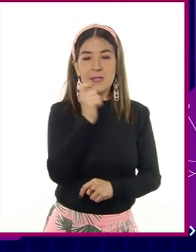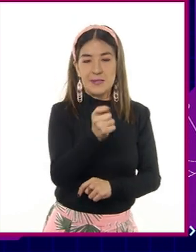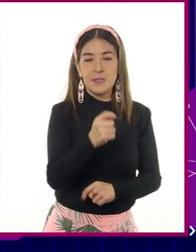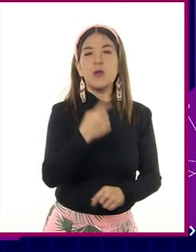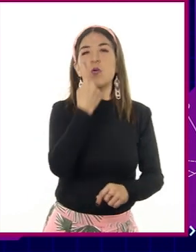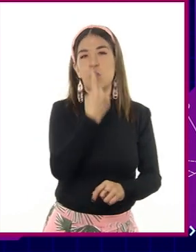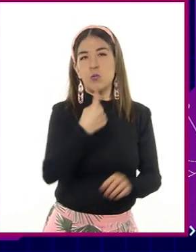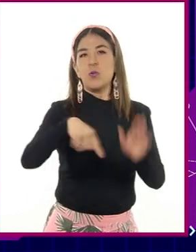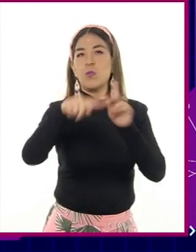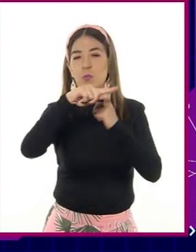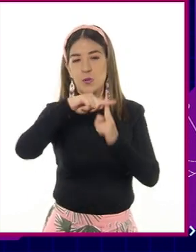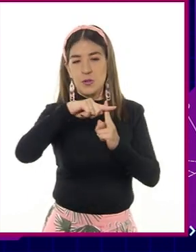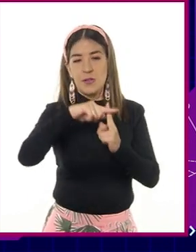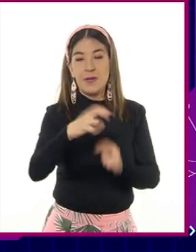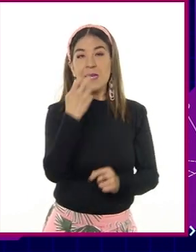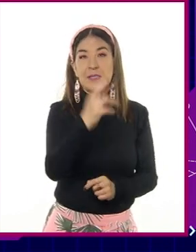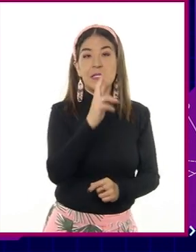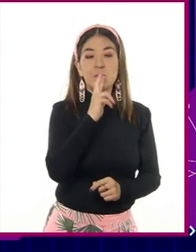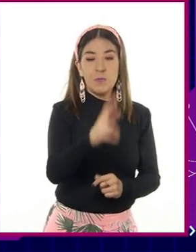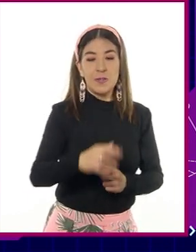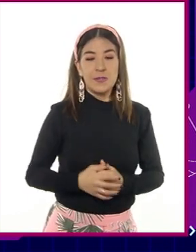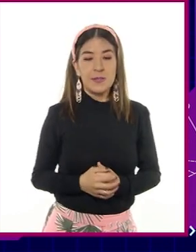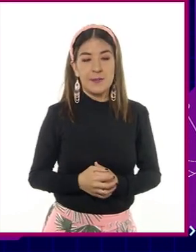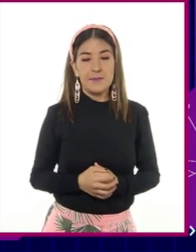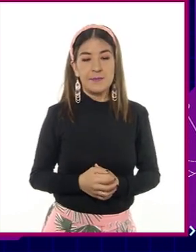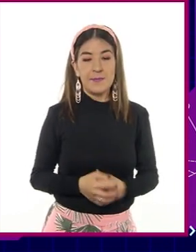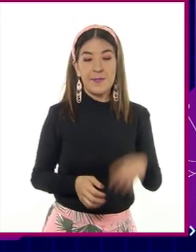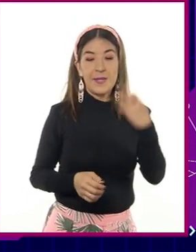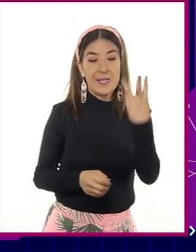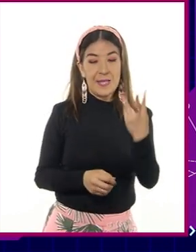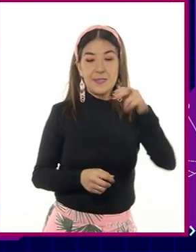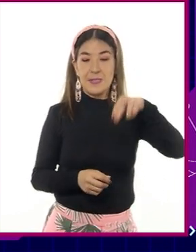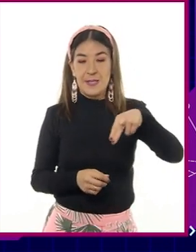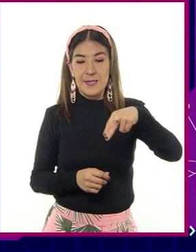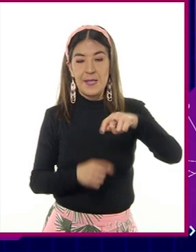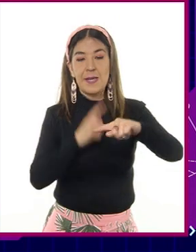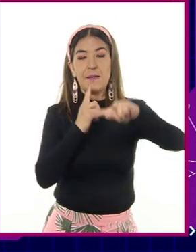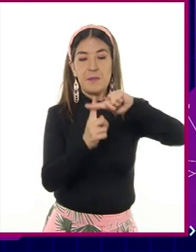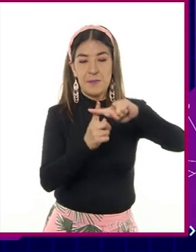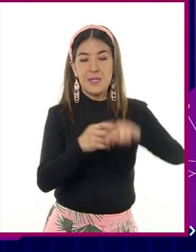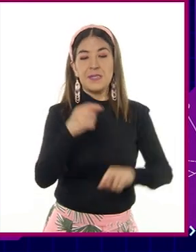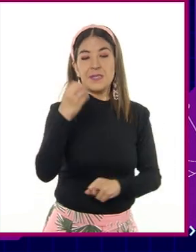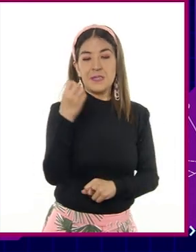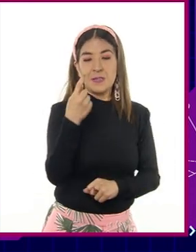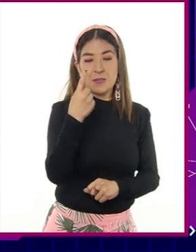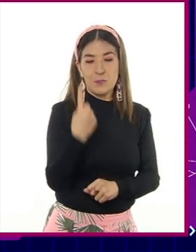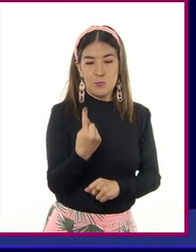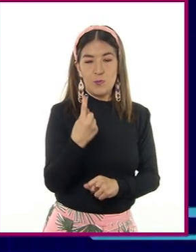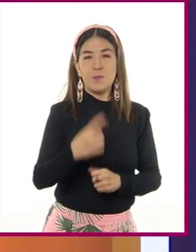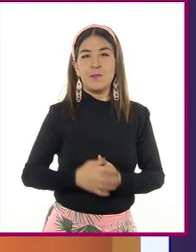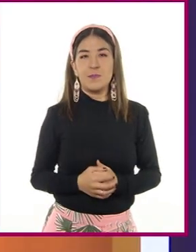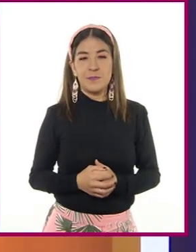positivo. Por lo tanto, la expresión quedaría AN igual a 3N más 1.